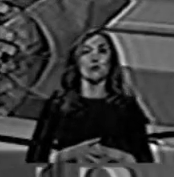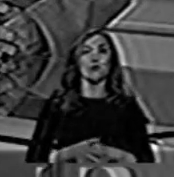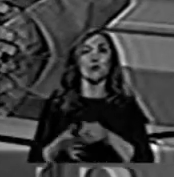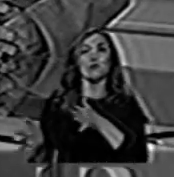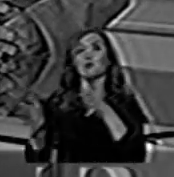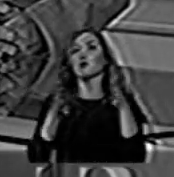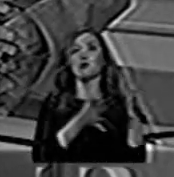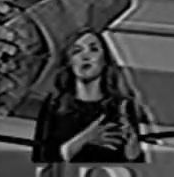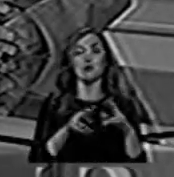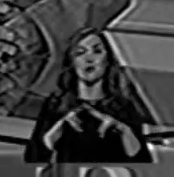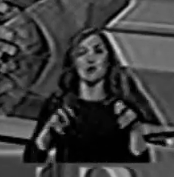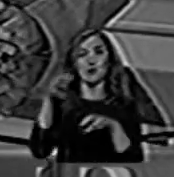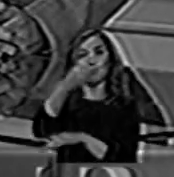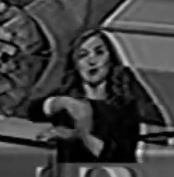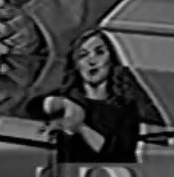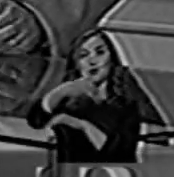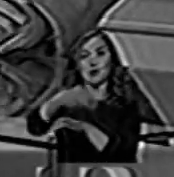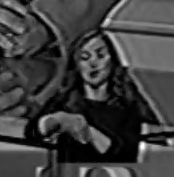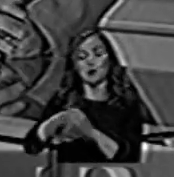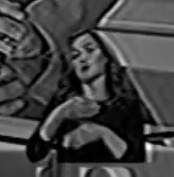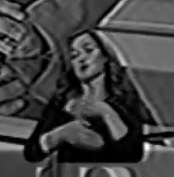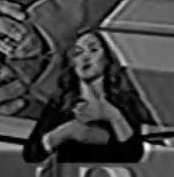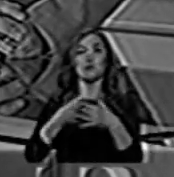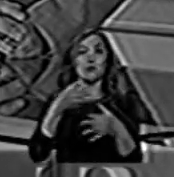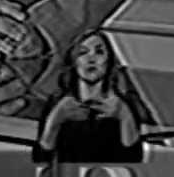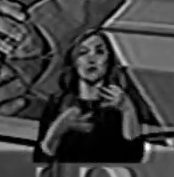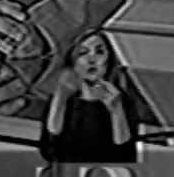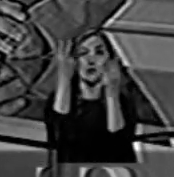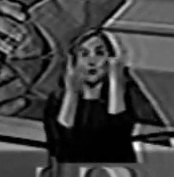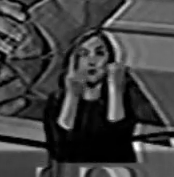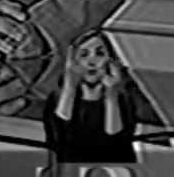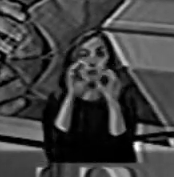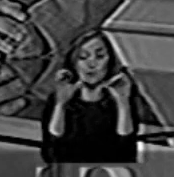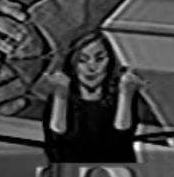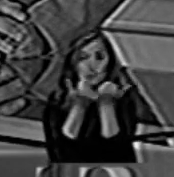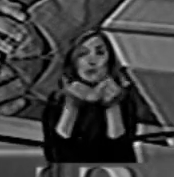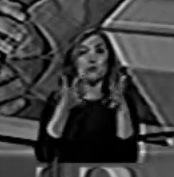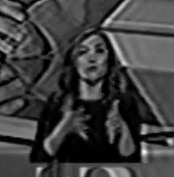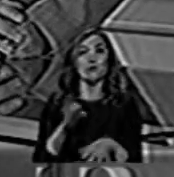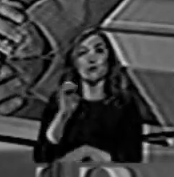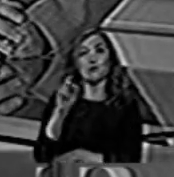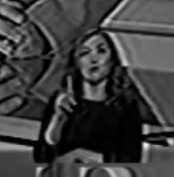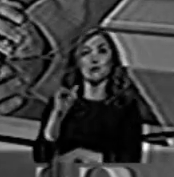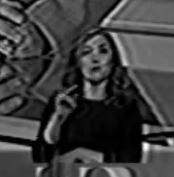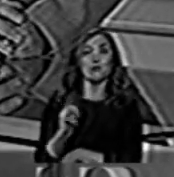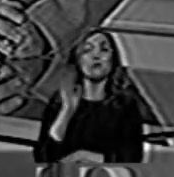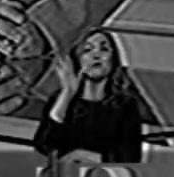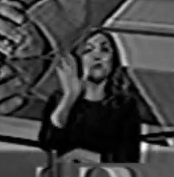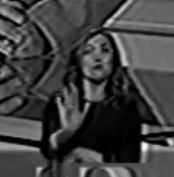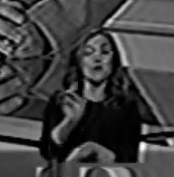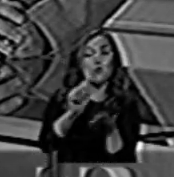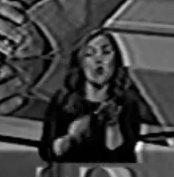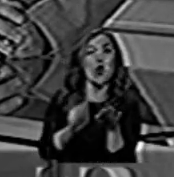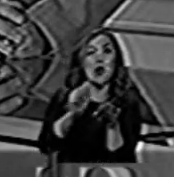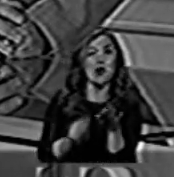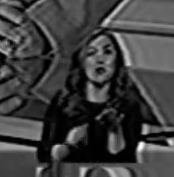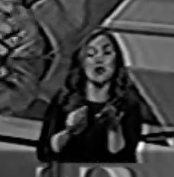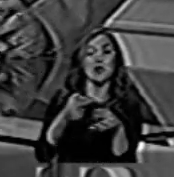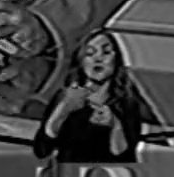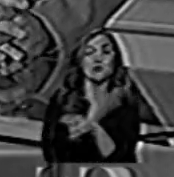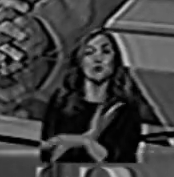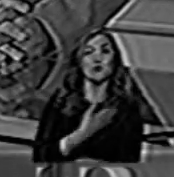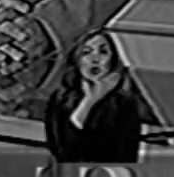Se investiga desde este miércoles de instancias judiciales la visita de la asambleísta Sofía Espín y la abogada del expresidente Correa, Yadira